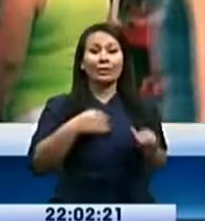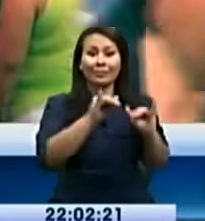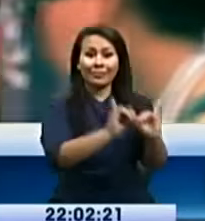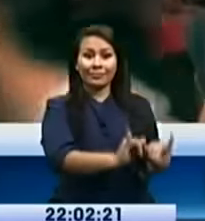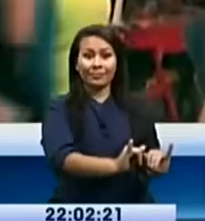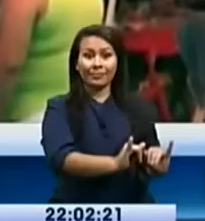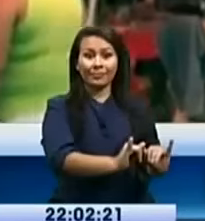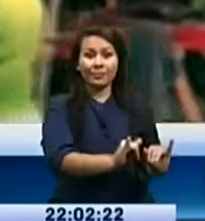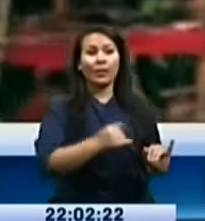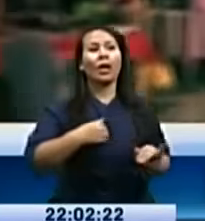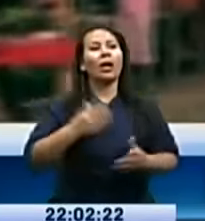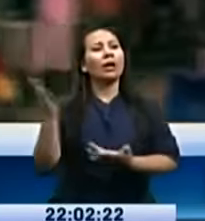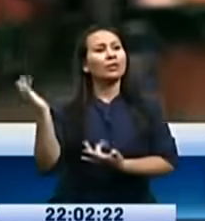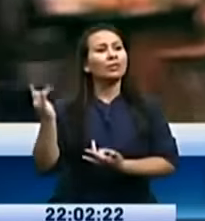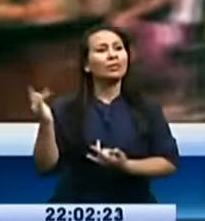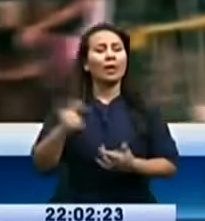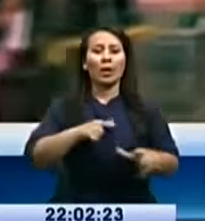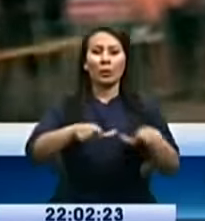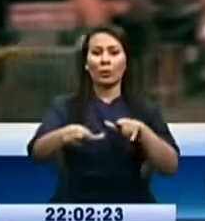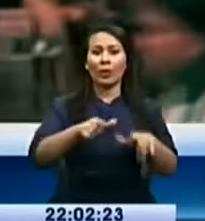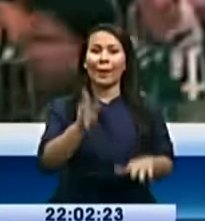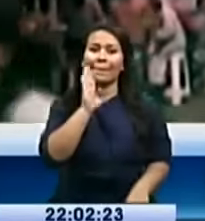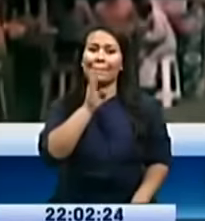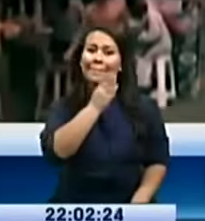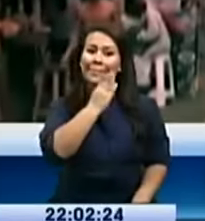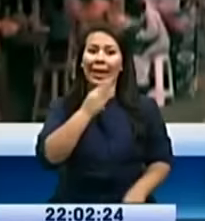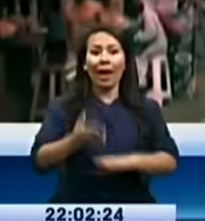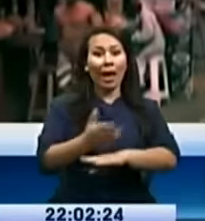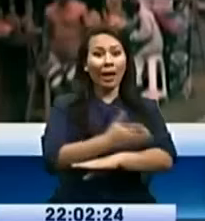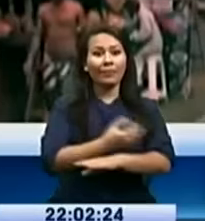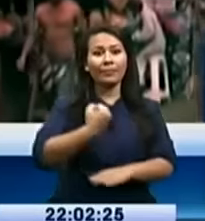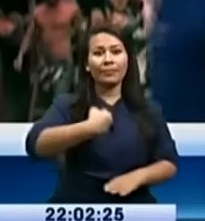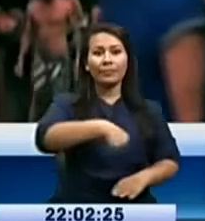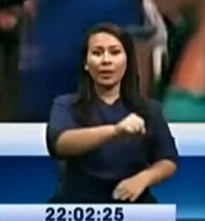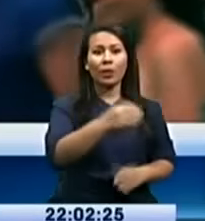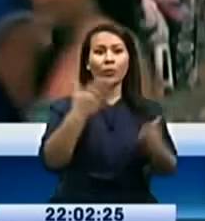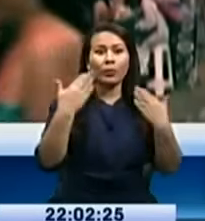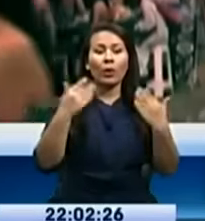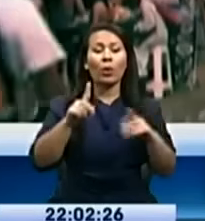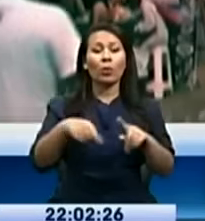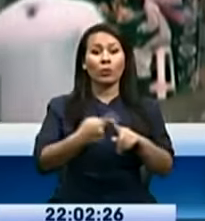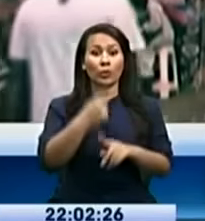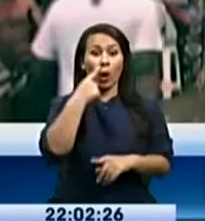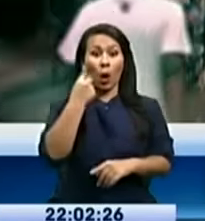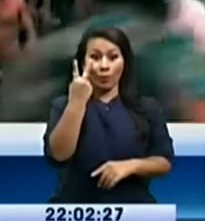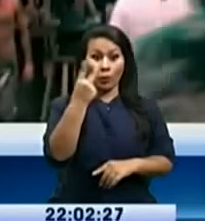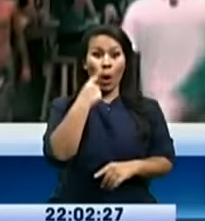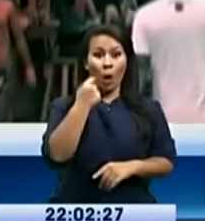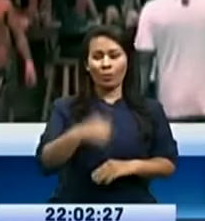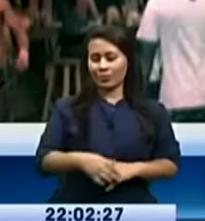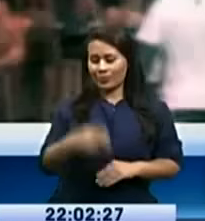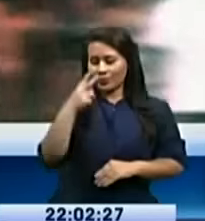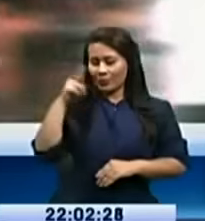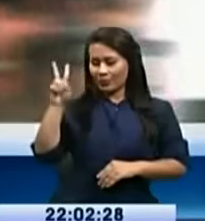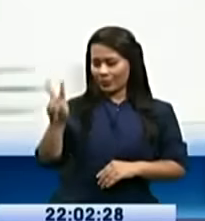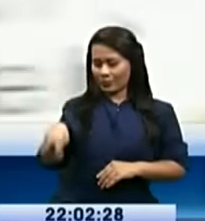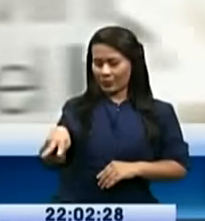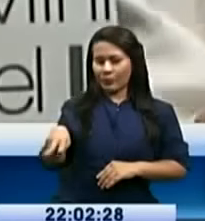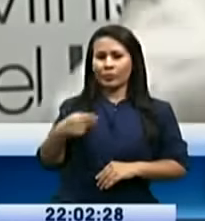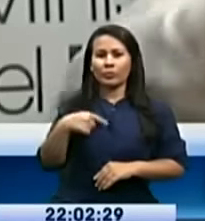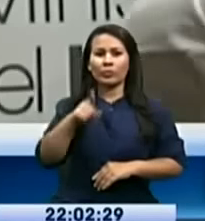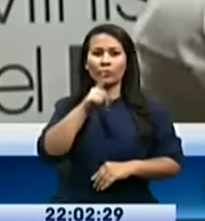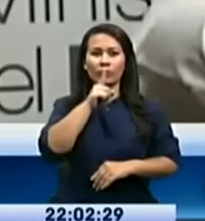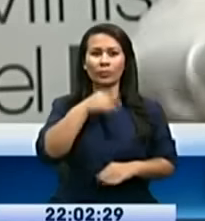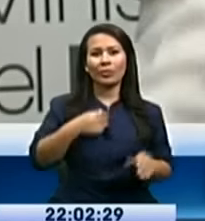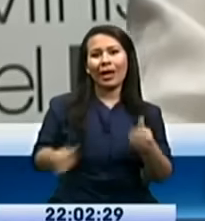hospedadas. Esperaron en un bar antes de partir hacia Guayaquil, en donde fueron divisadas por los dos sospechosos.